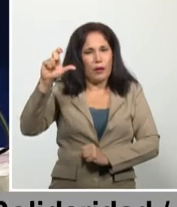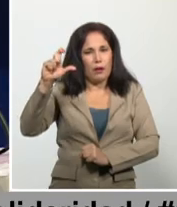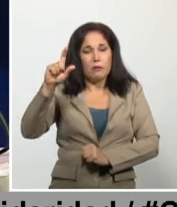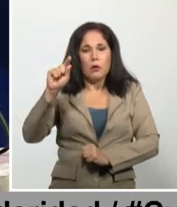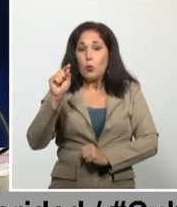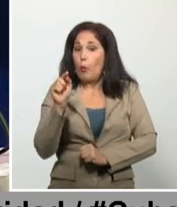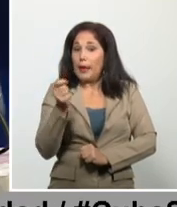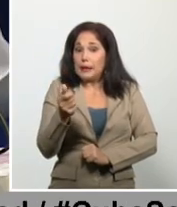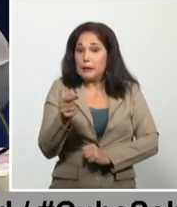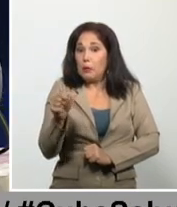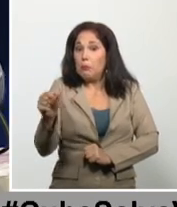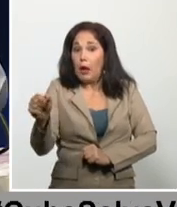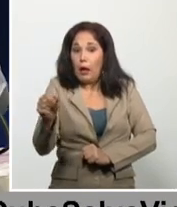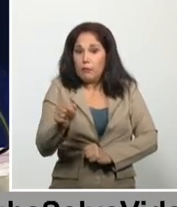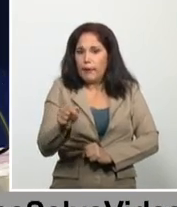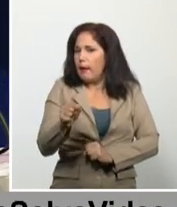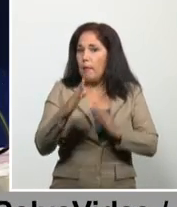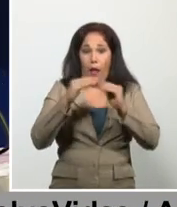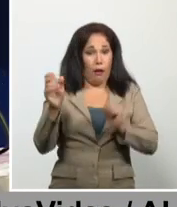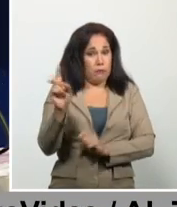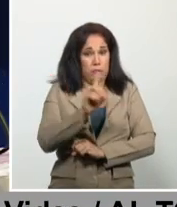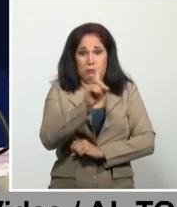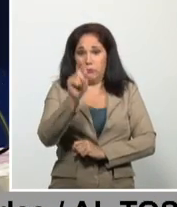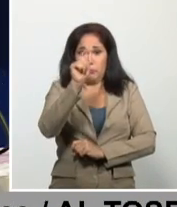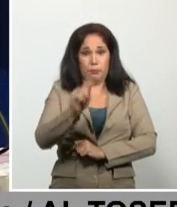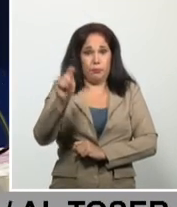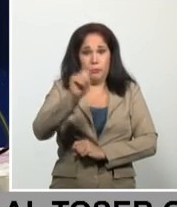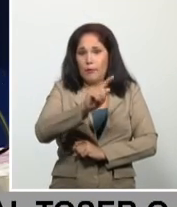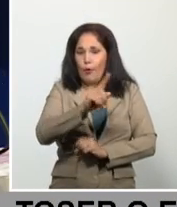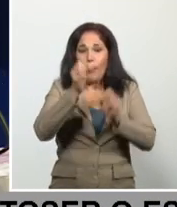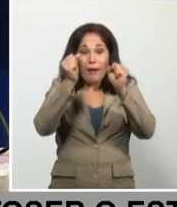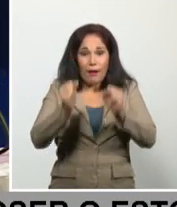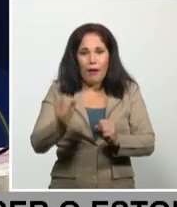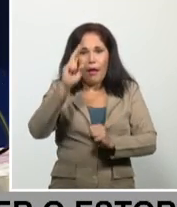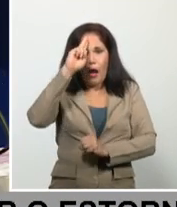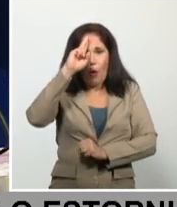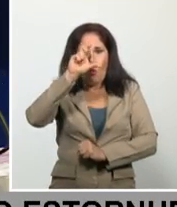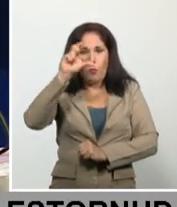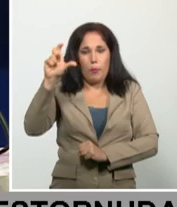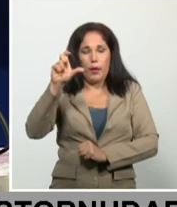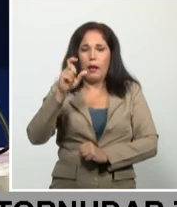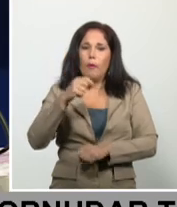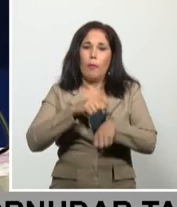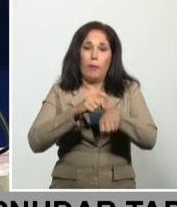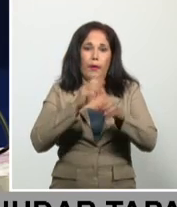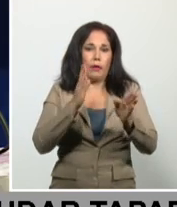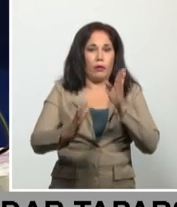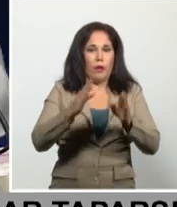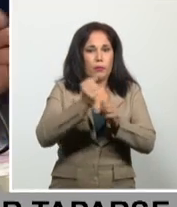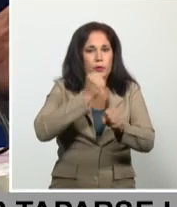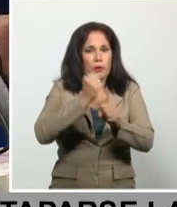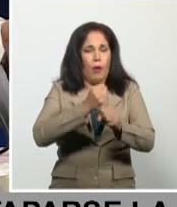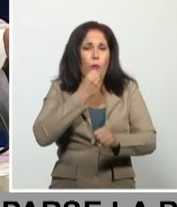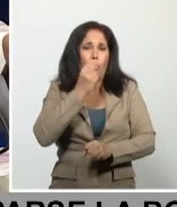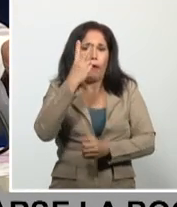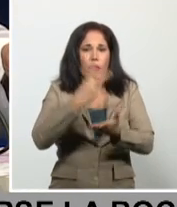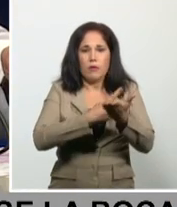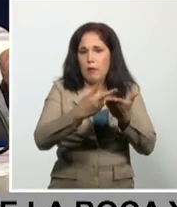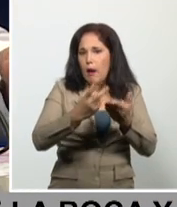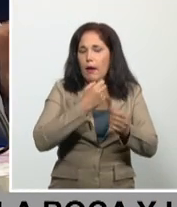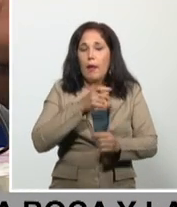lugar, quiero decir, no van para sus casas y demás, y después que terminan ese periodo de tiempo de trabajo, pues se someten a